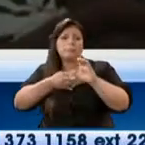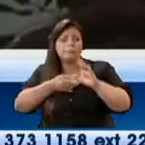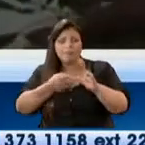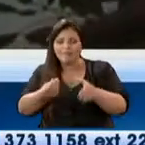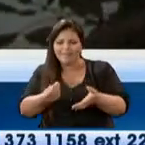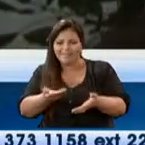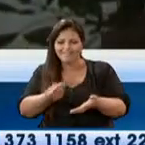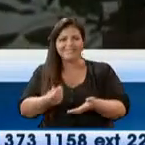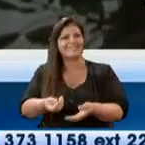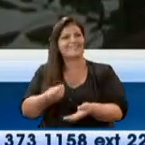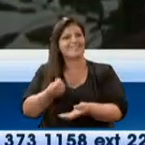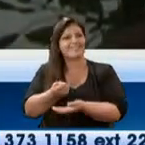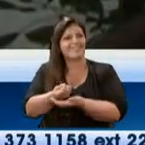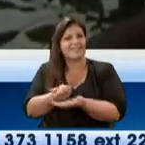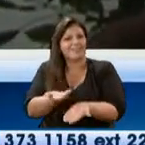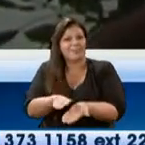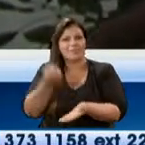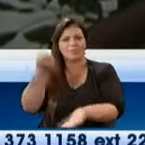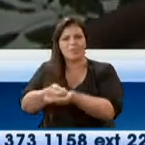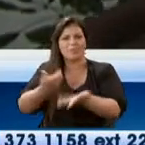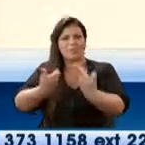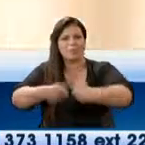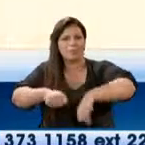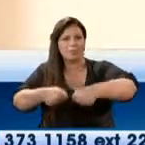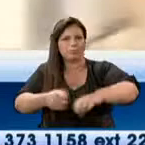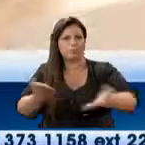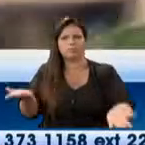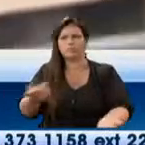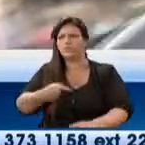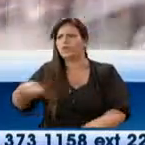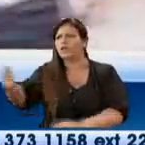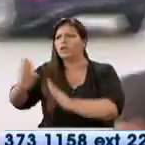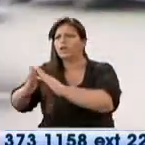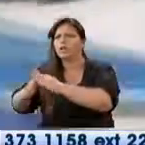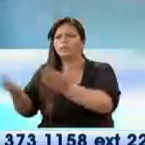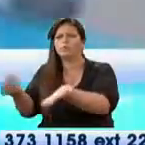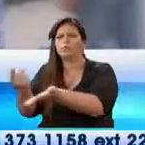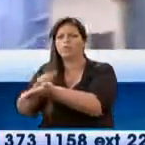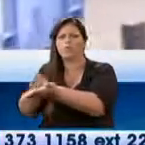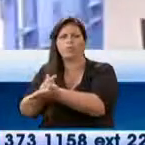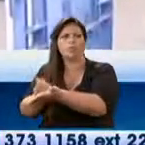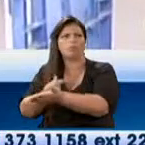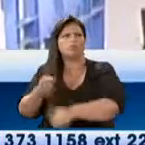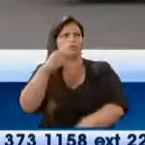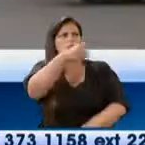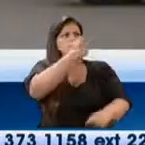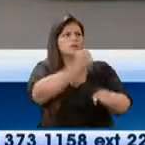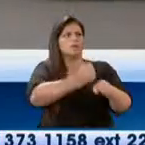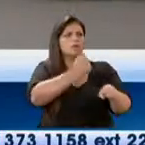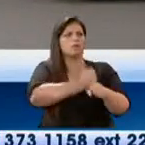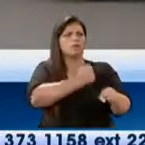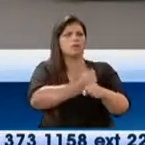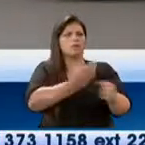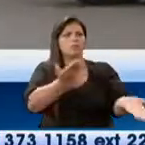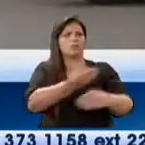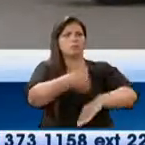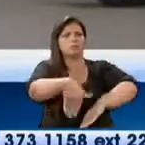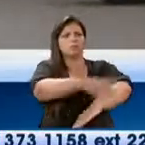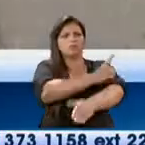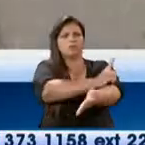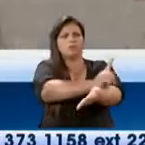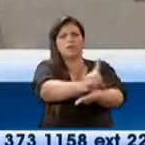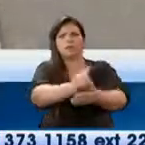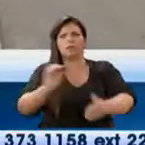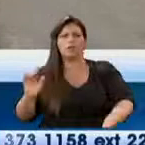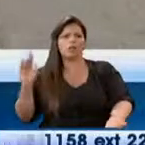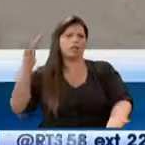minutos, se le lleven algo a uno que es valioso. Al ingresar a la Facultad de Ciencias Administrativas, el guardia de los vehículos de docentes nos